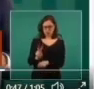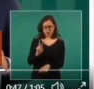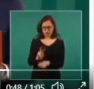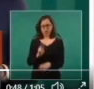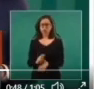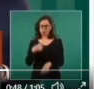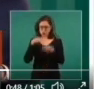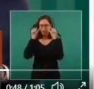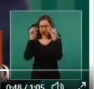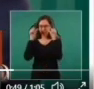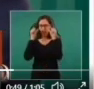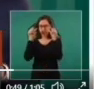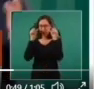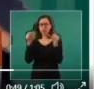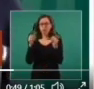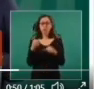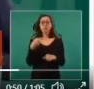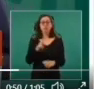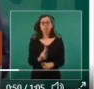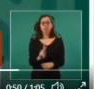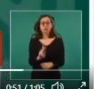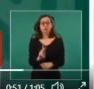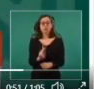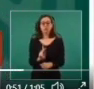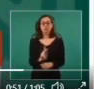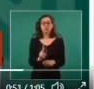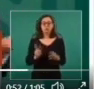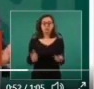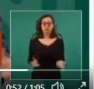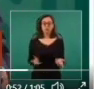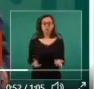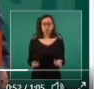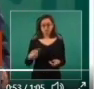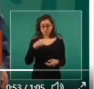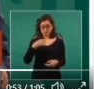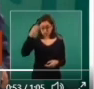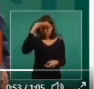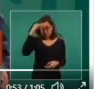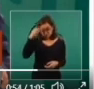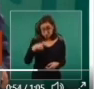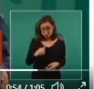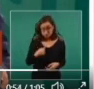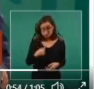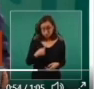Estamos actuando. Pero, pues no me estoy chupando el dedo.